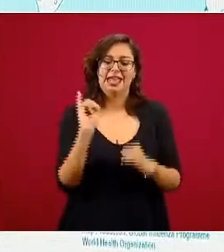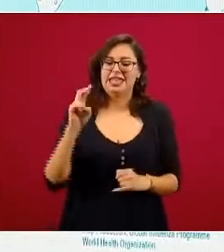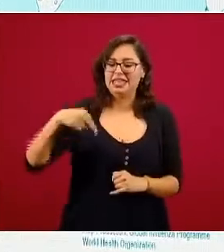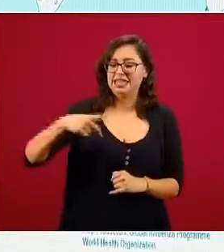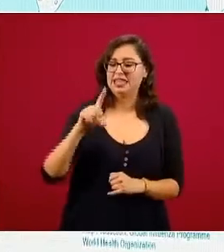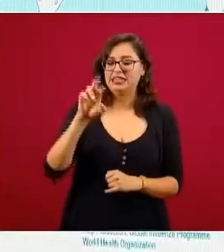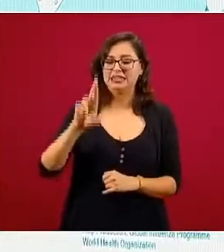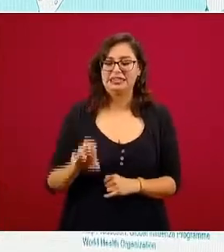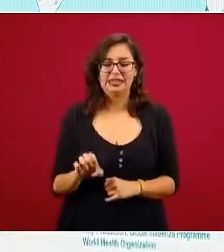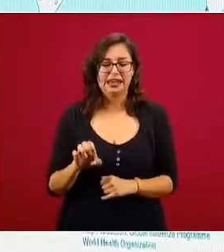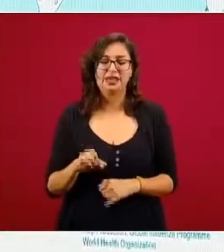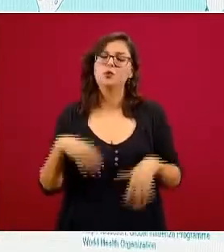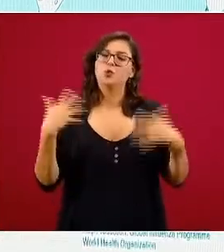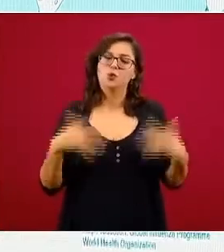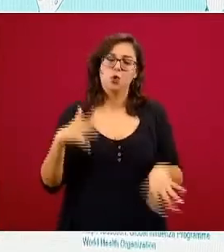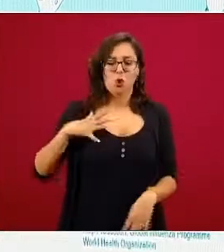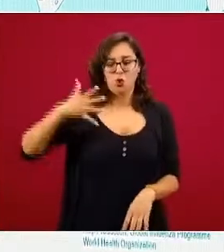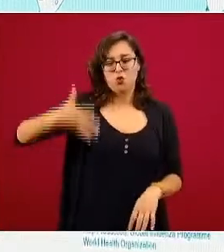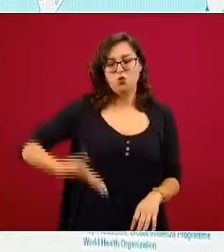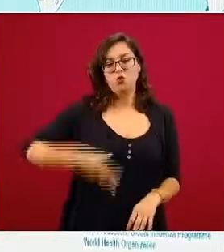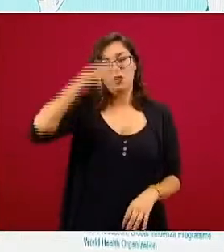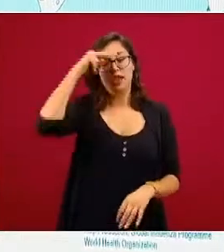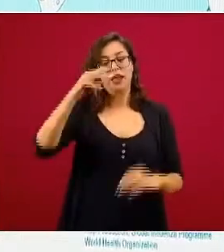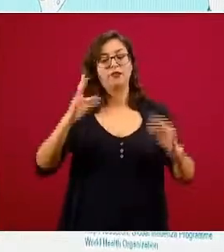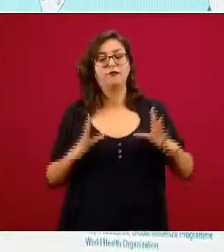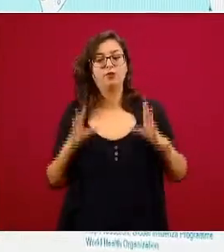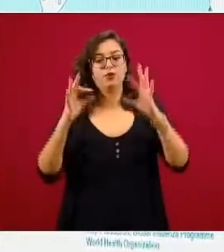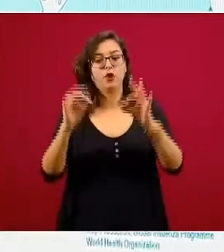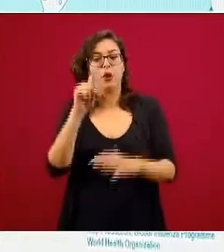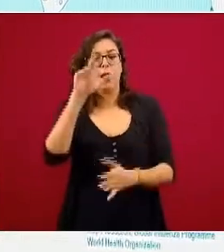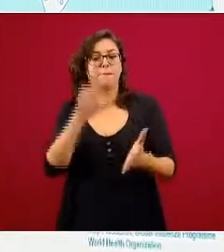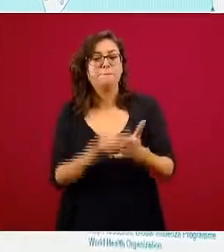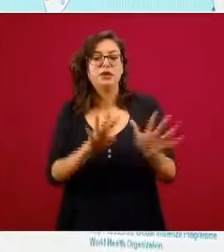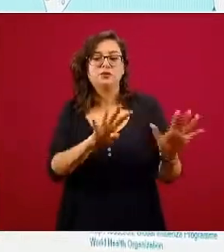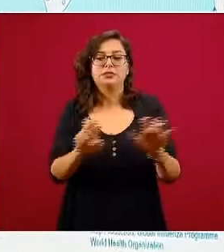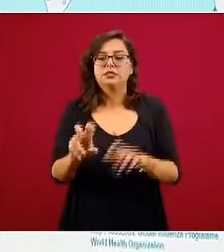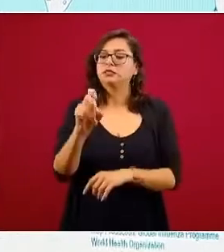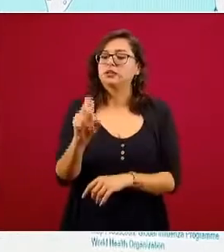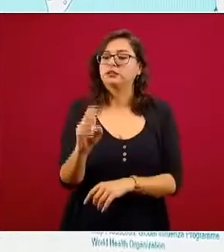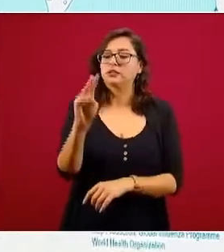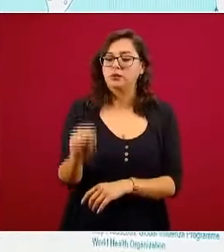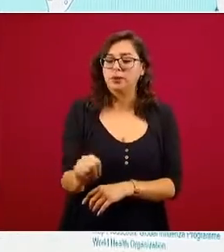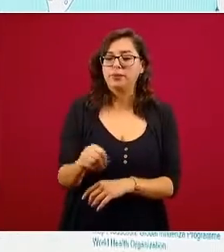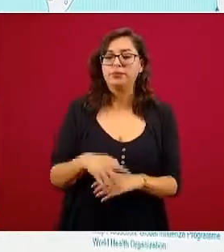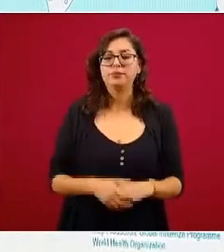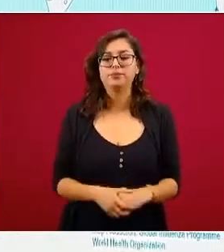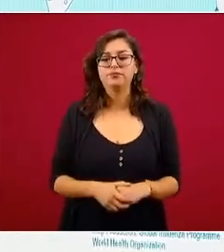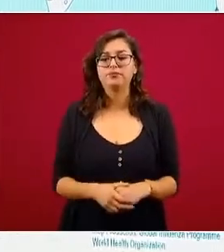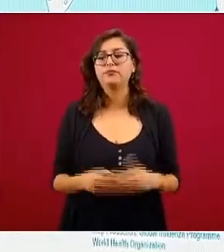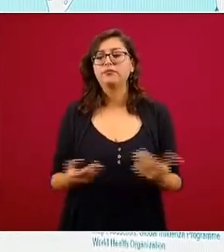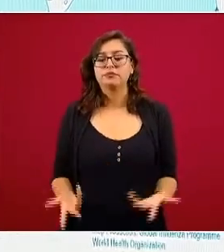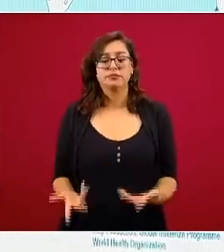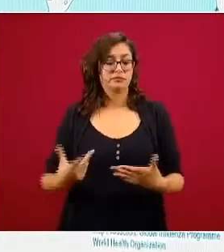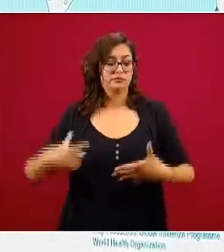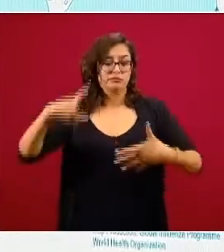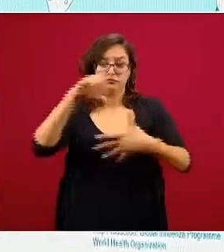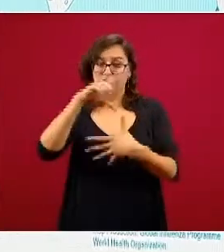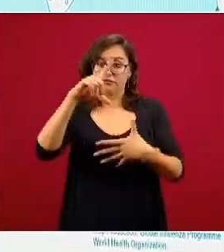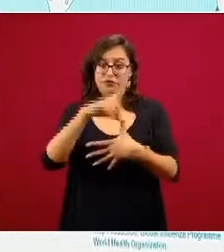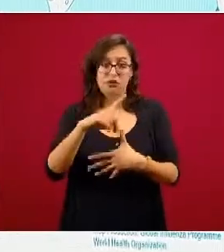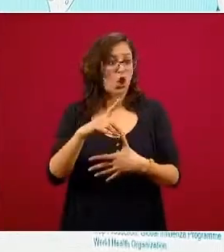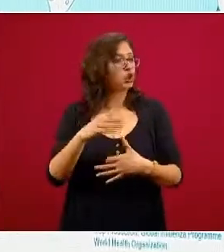de México, institución establecida en 1939. Todos los países de América